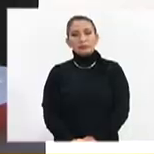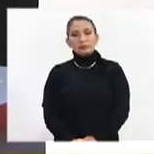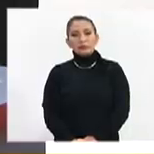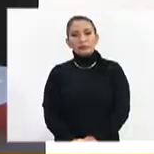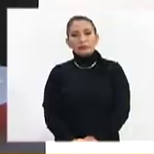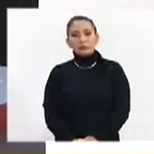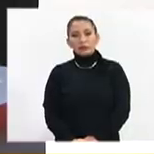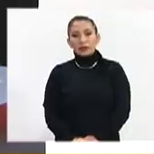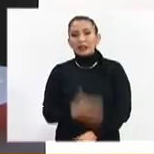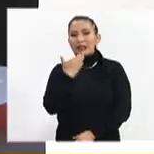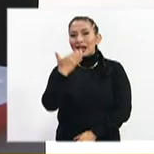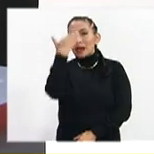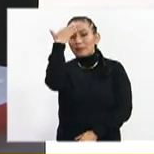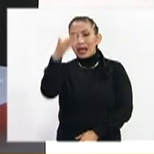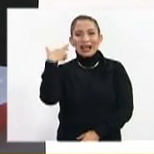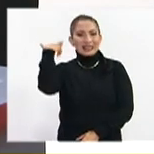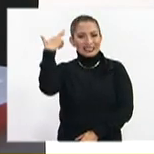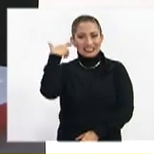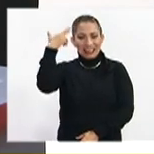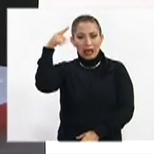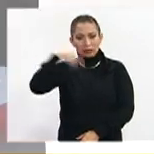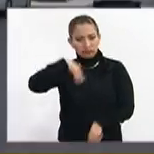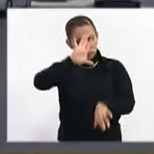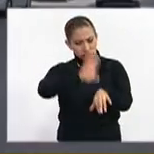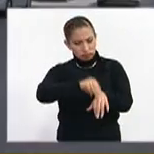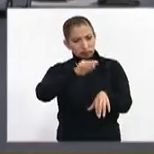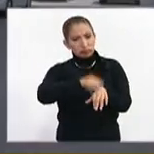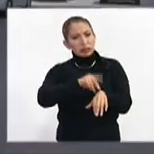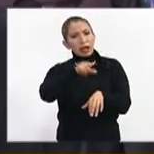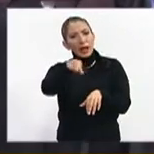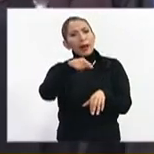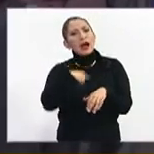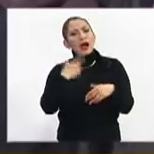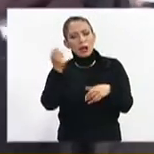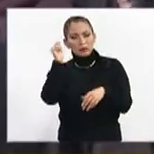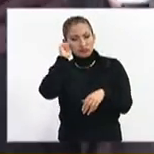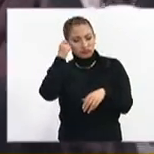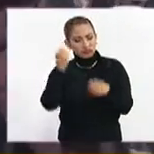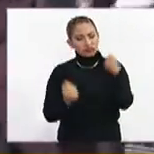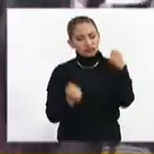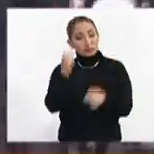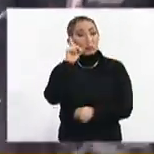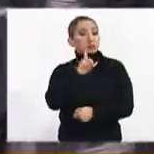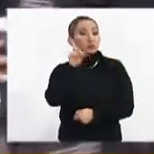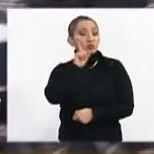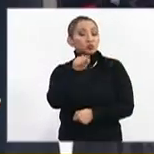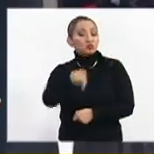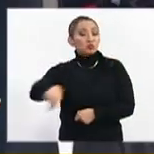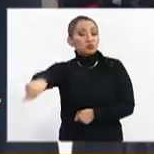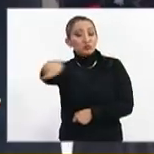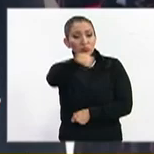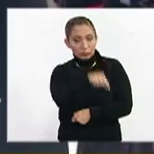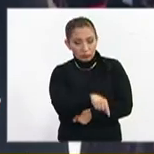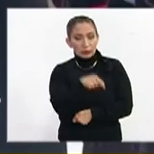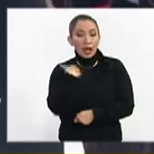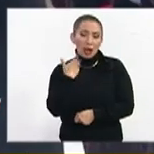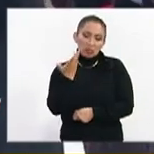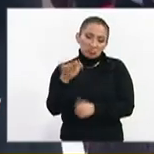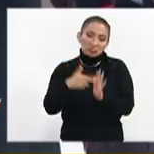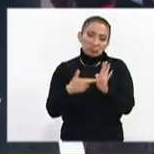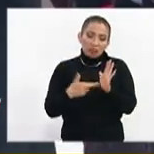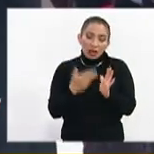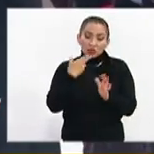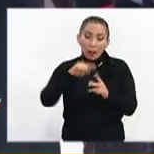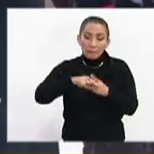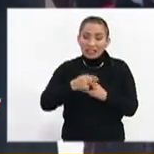Y en Arabia Saudita, el rey Salman autorizó la emisión de permisos de conducir para las mujeres. Si bien la medida se